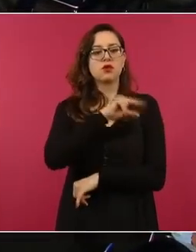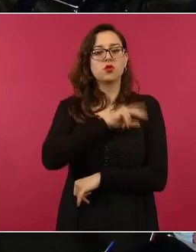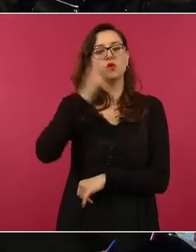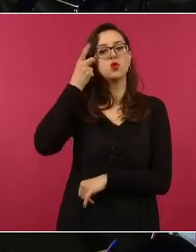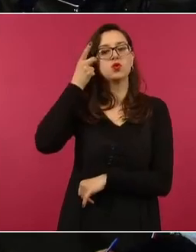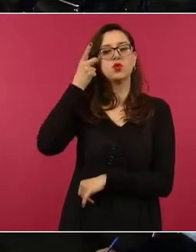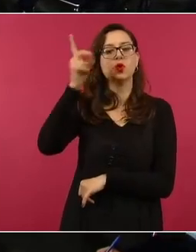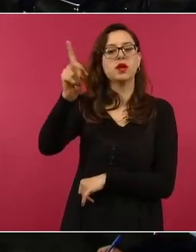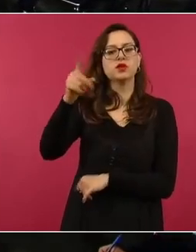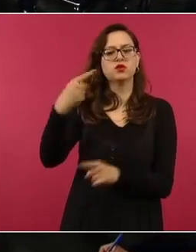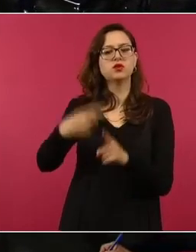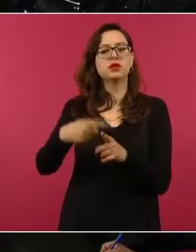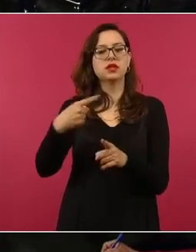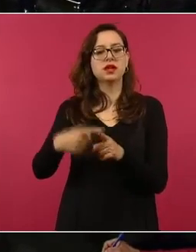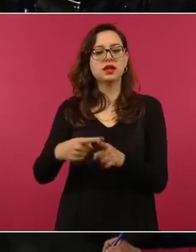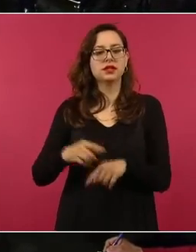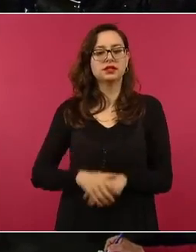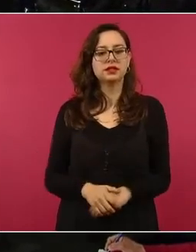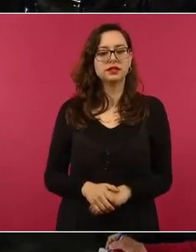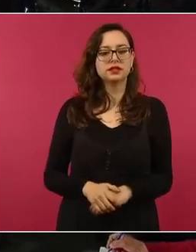los